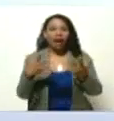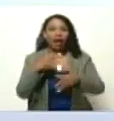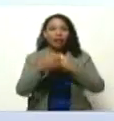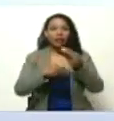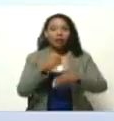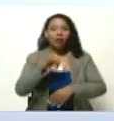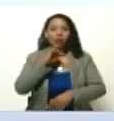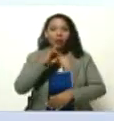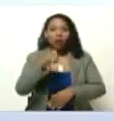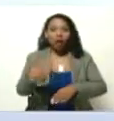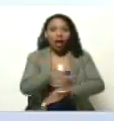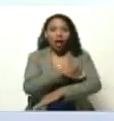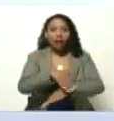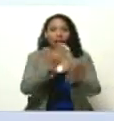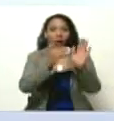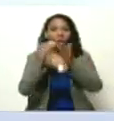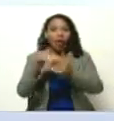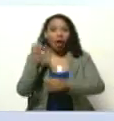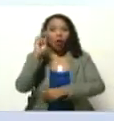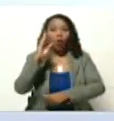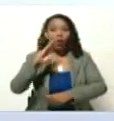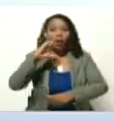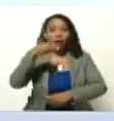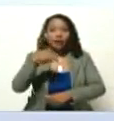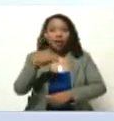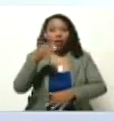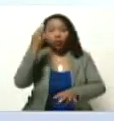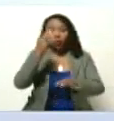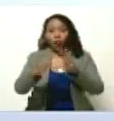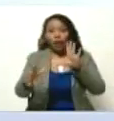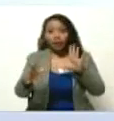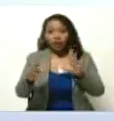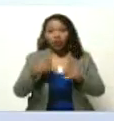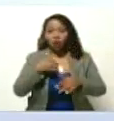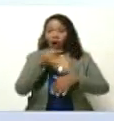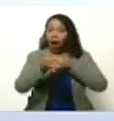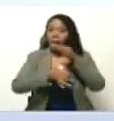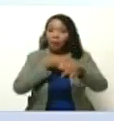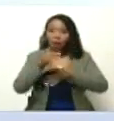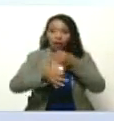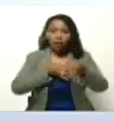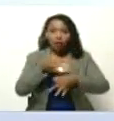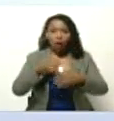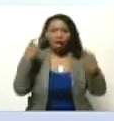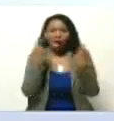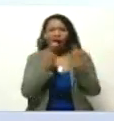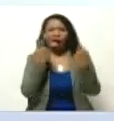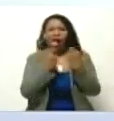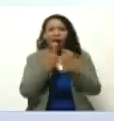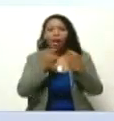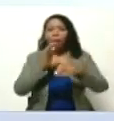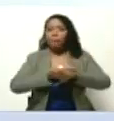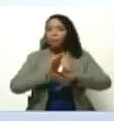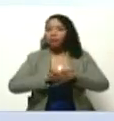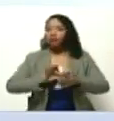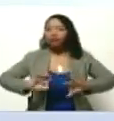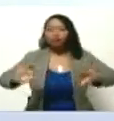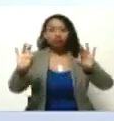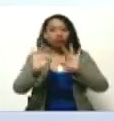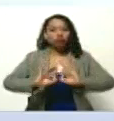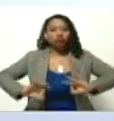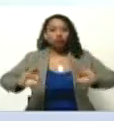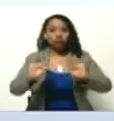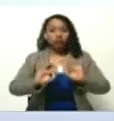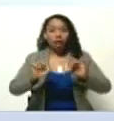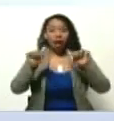las comunidades y las UVC, nada que lamentar, me explico. Riñas, peleas, no ocurrió nada de eso.